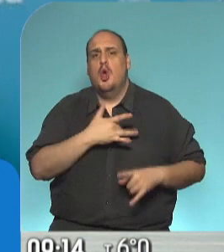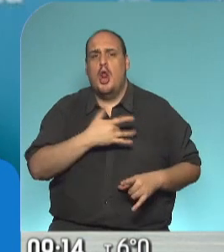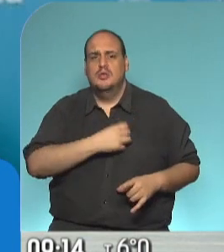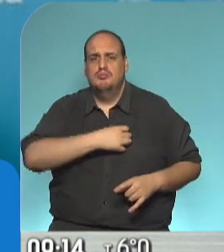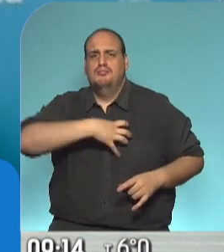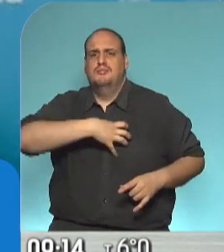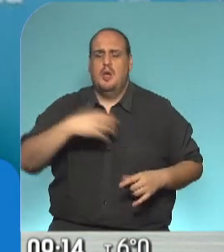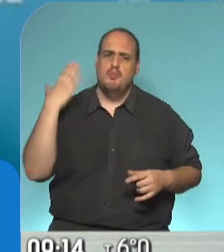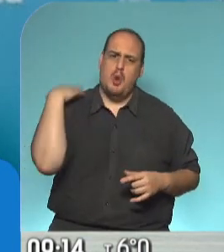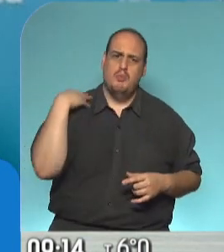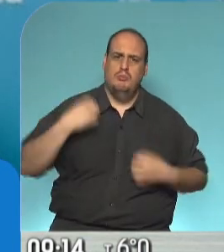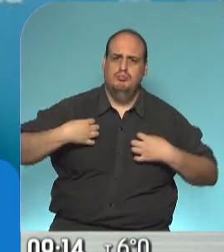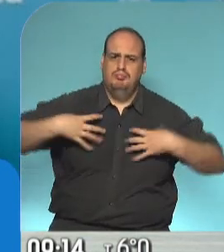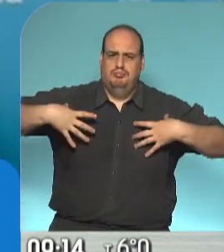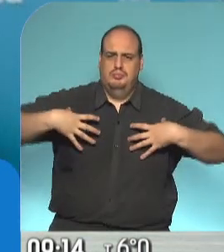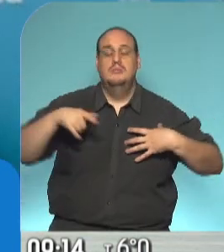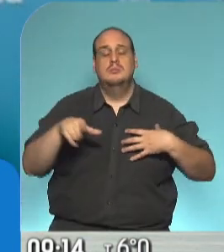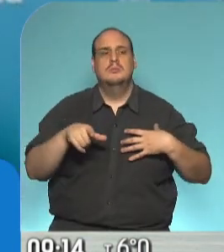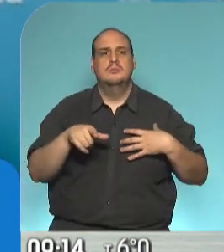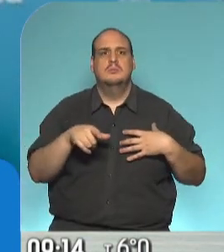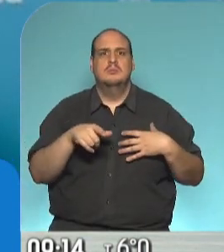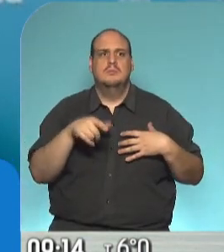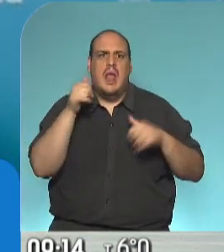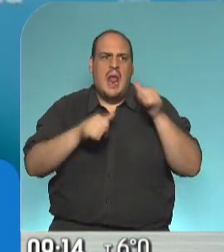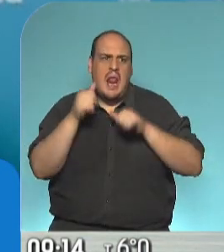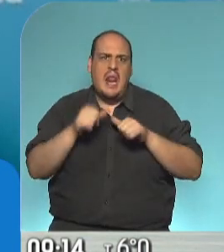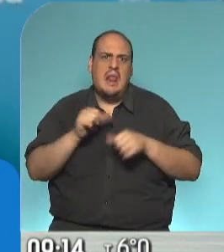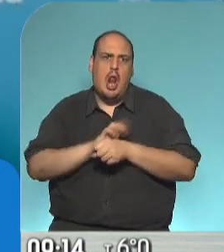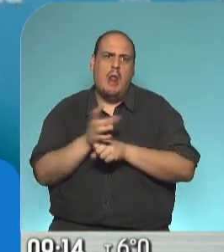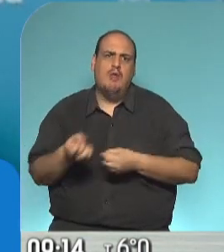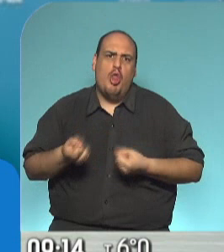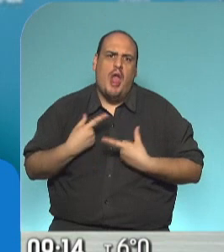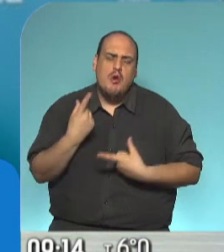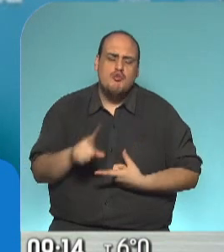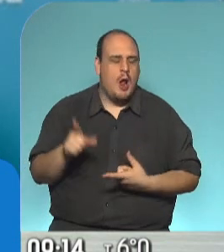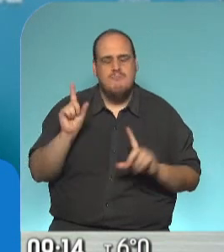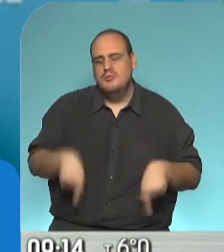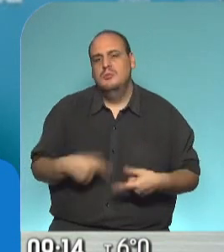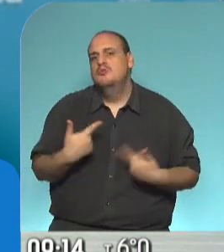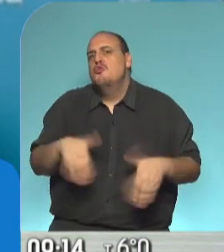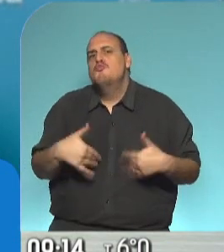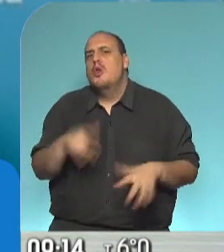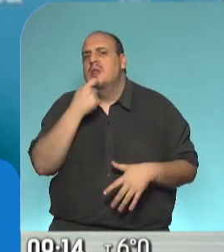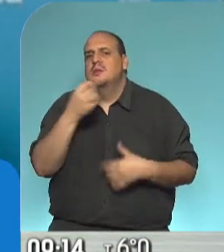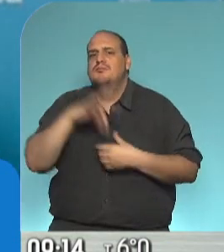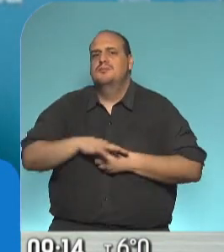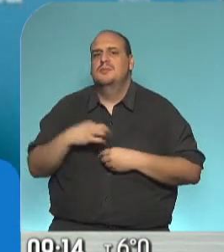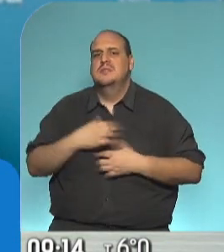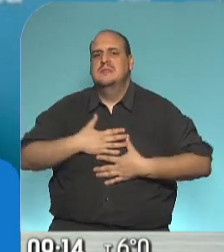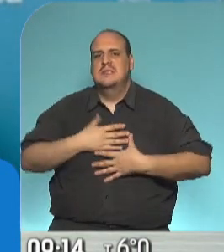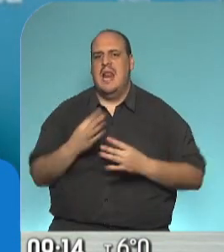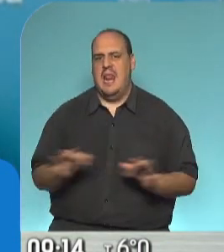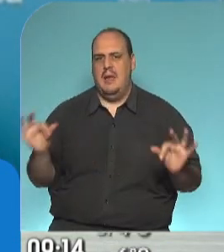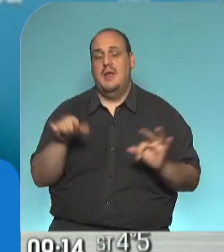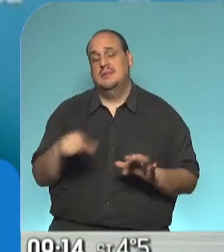inflamación pulmonar. No sabemos las secuelas, aunque se transite en forma leve. Así que ese es el